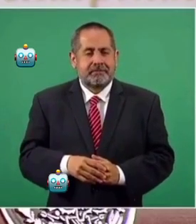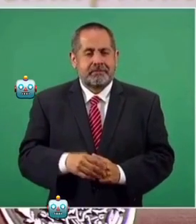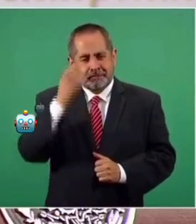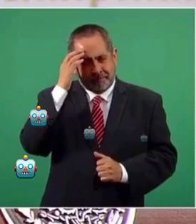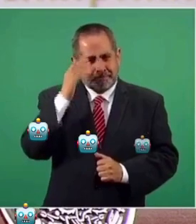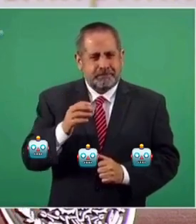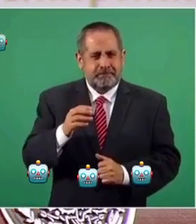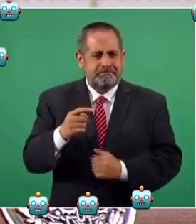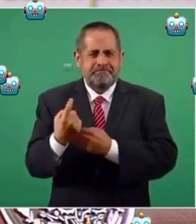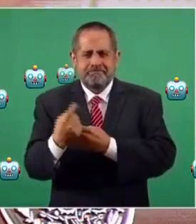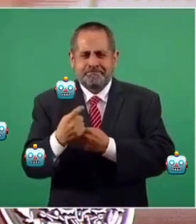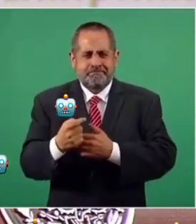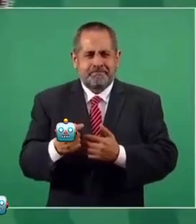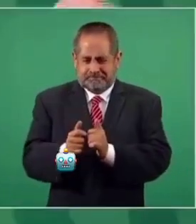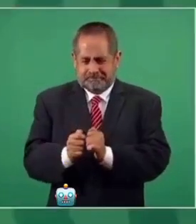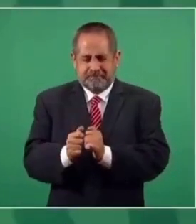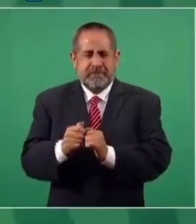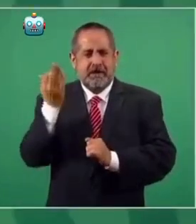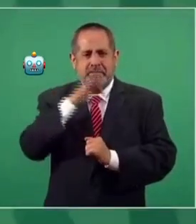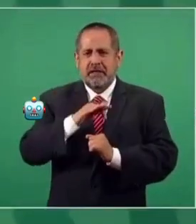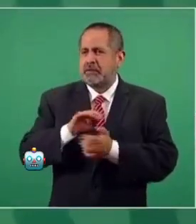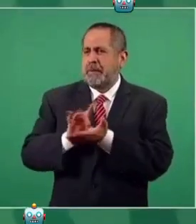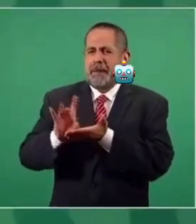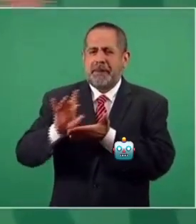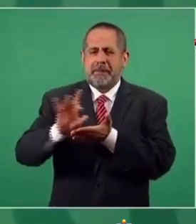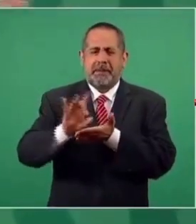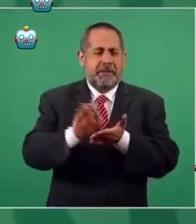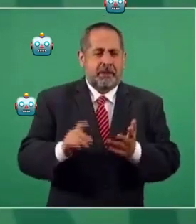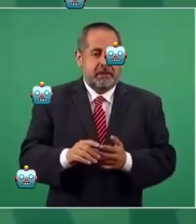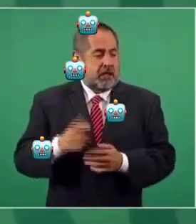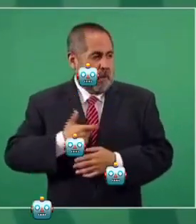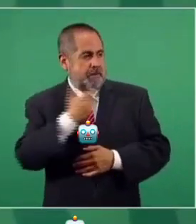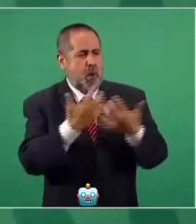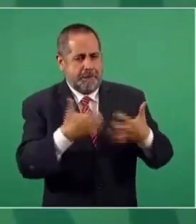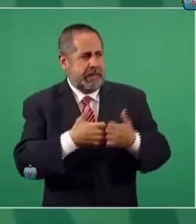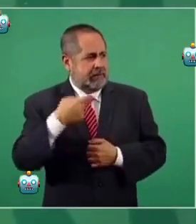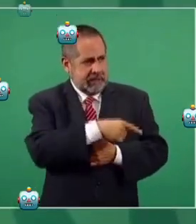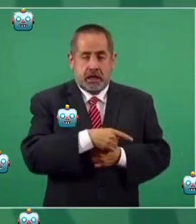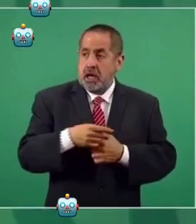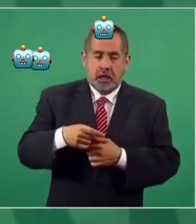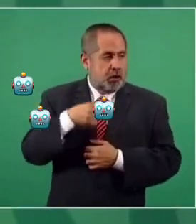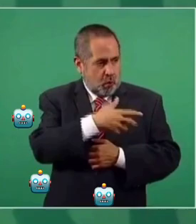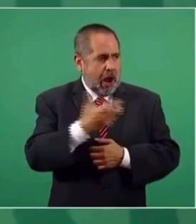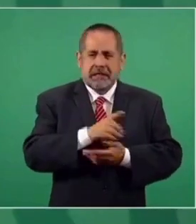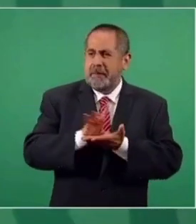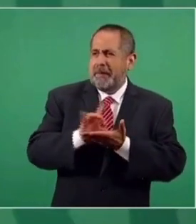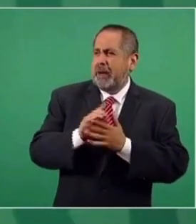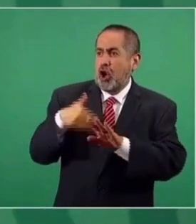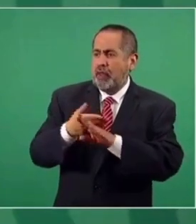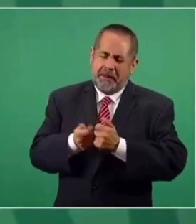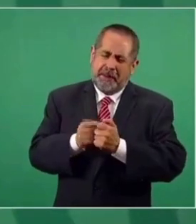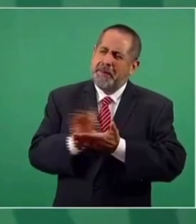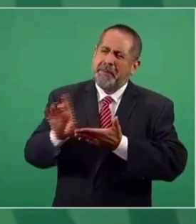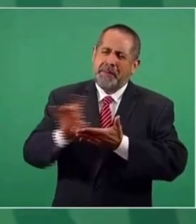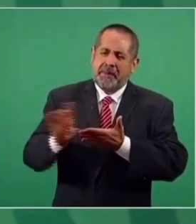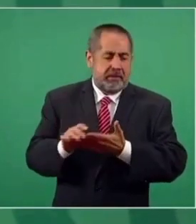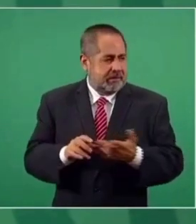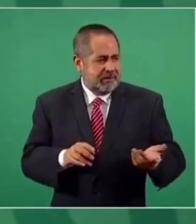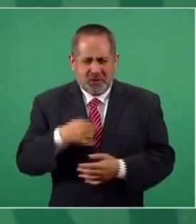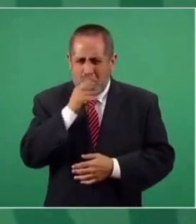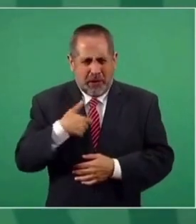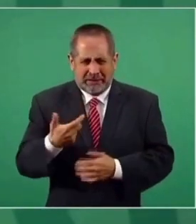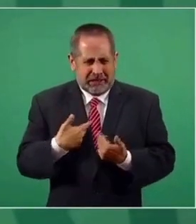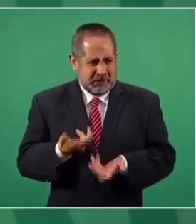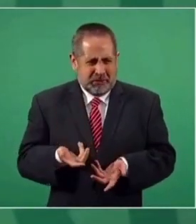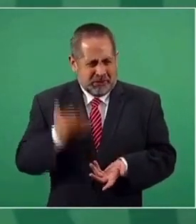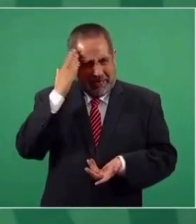los bots. Contrato a una empresa para combatir a los adversarios. Un dirigente de oposición no puede hacer